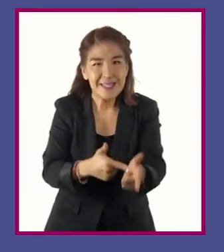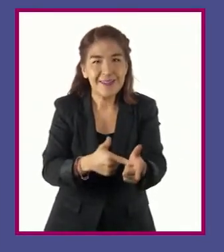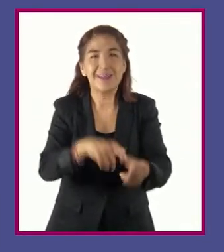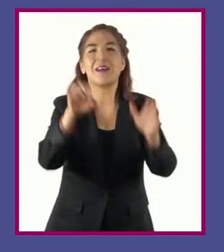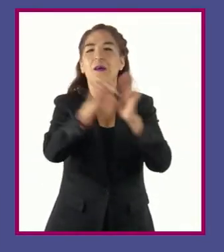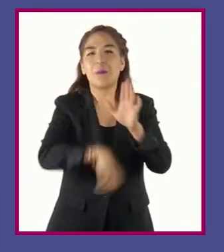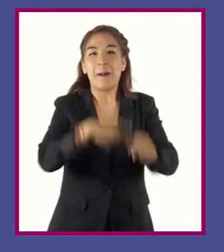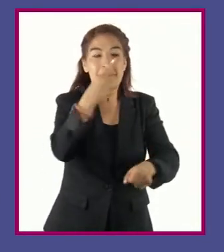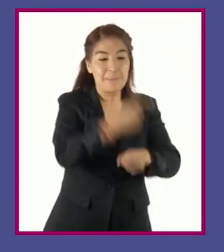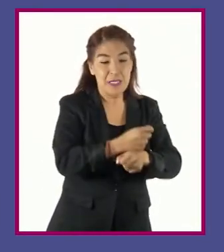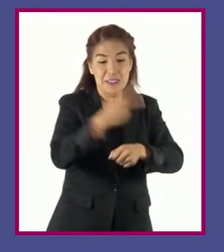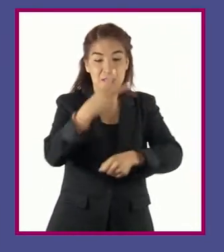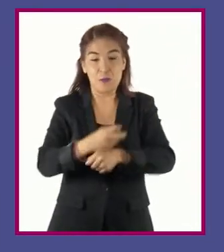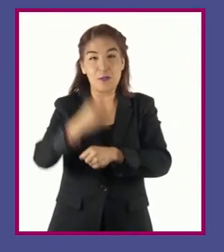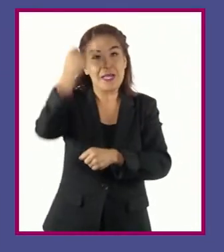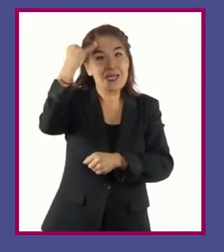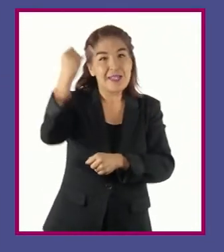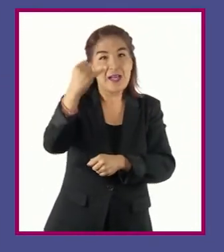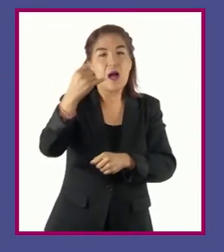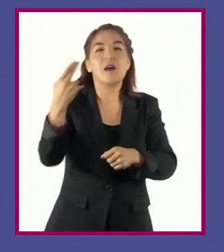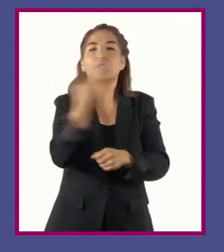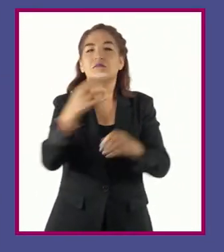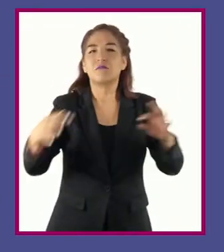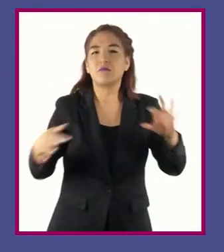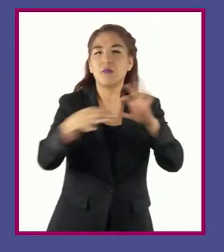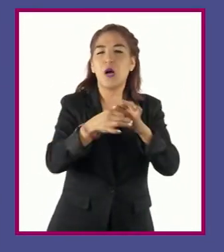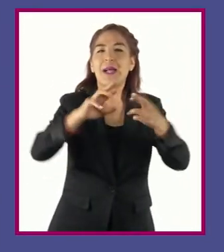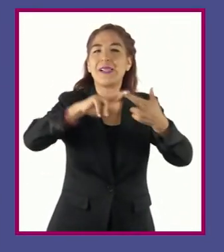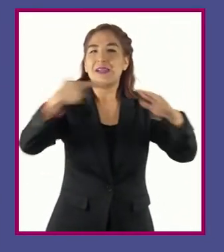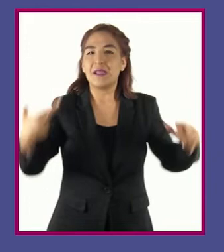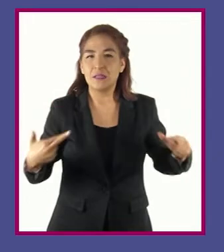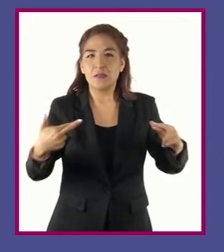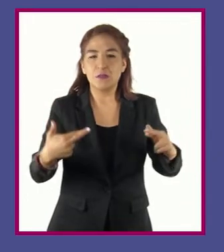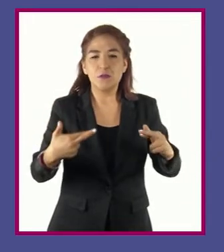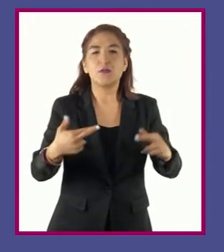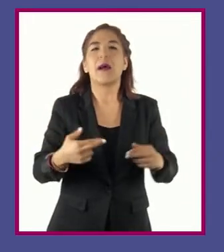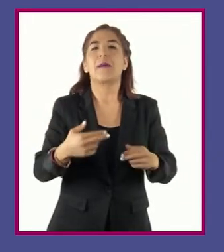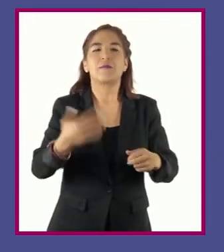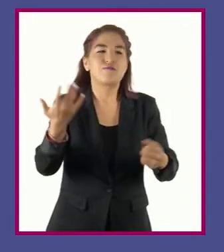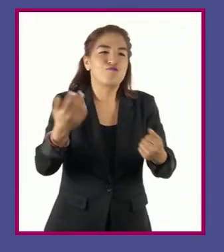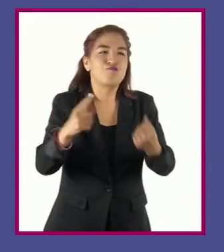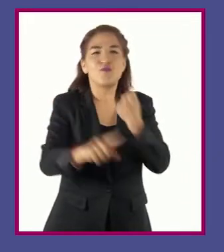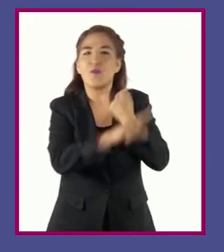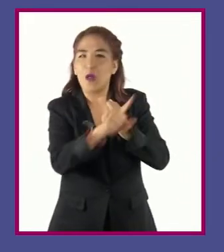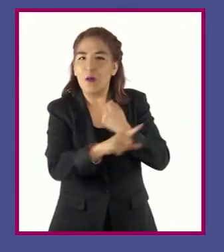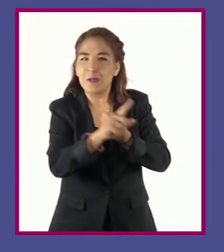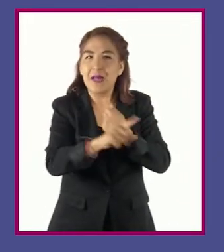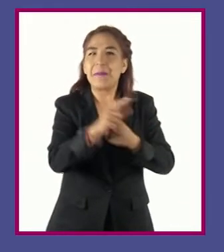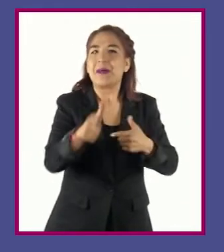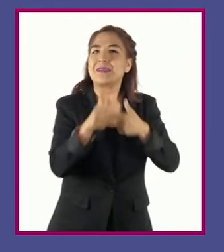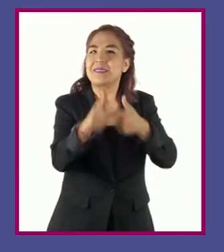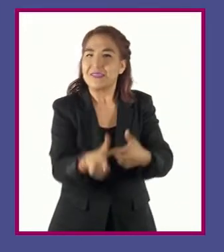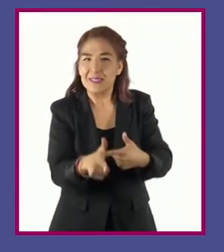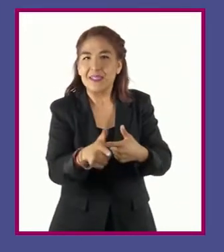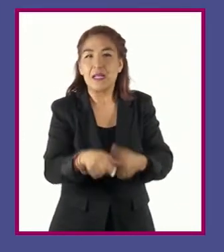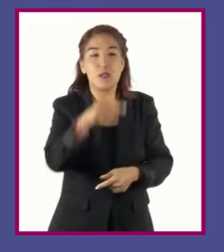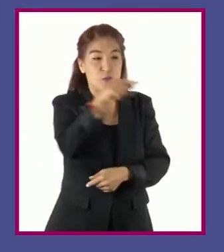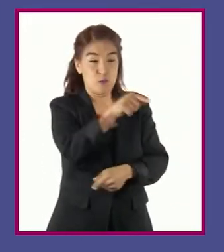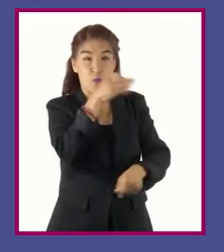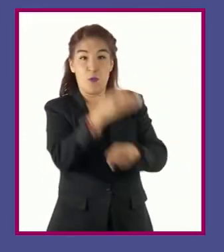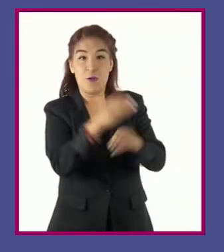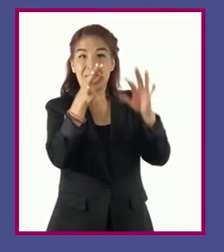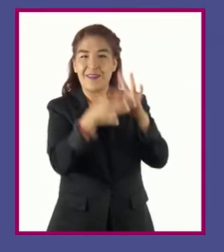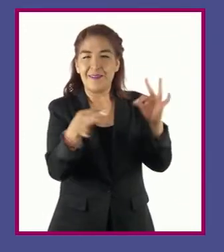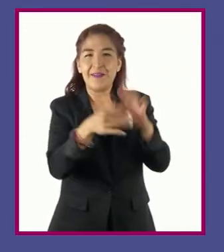la primera y la segunda idea tienen una relación de consecuencia, de continuidad. Y lo que tú estás tratando